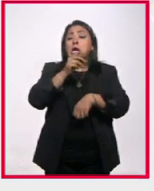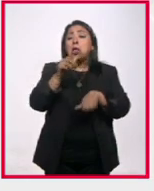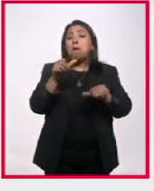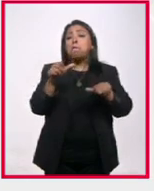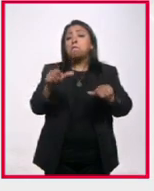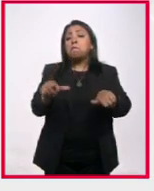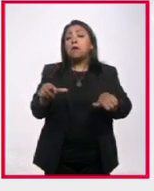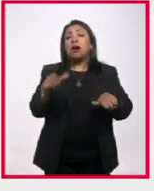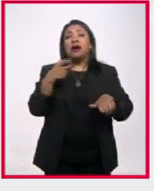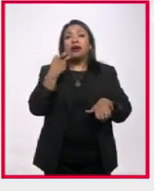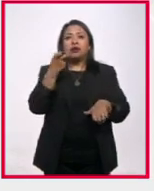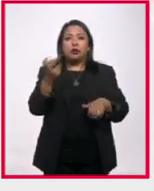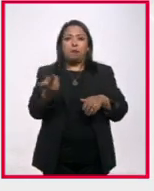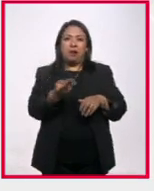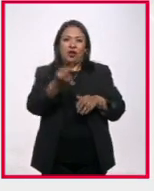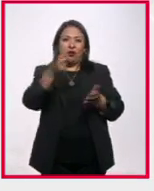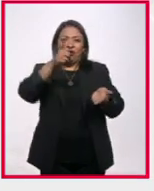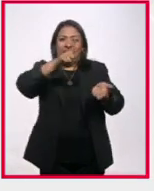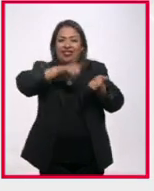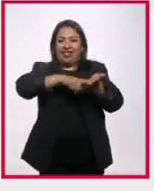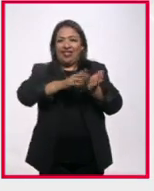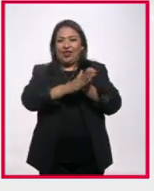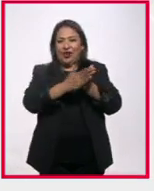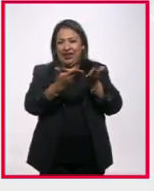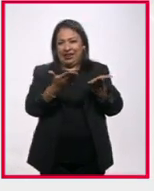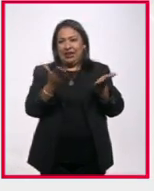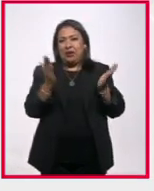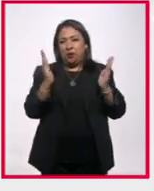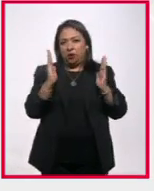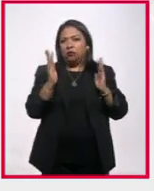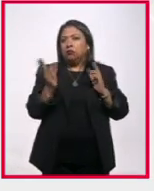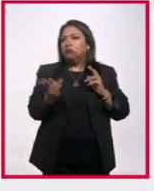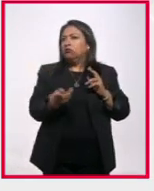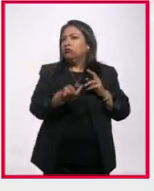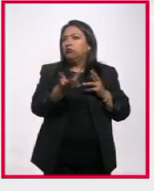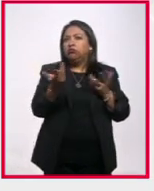gran pregunta que está dentro de la novela.